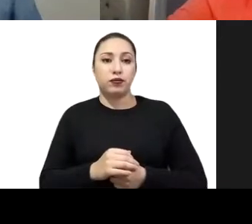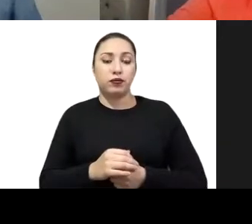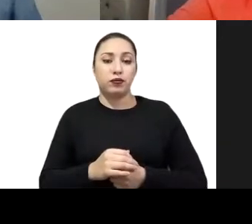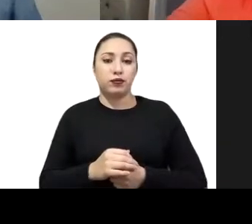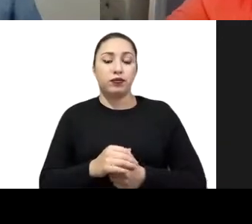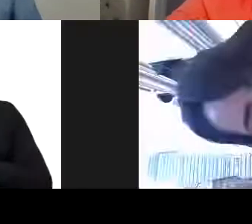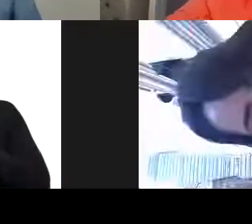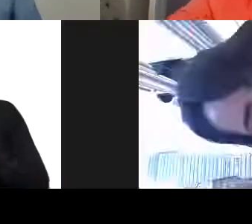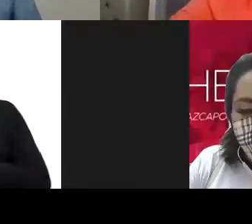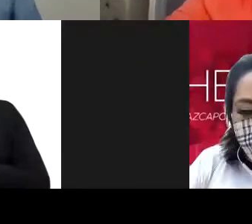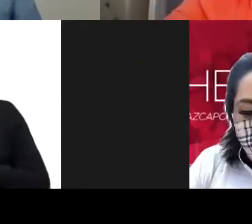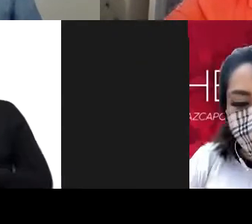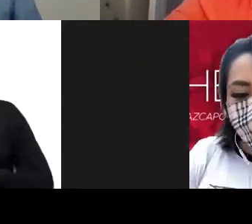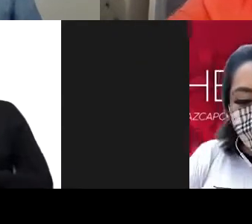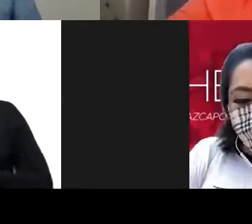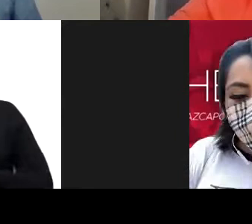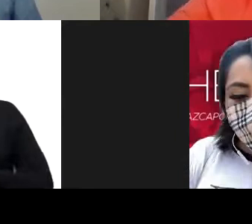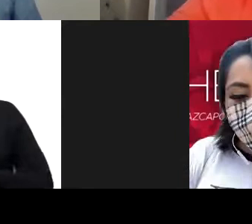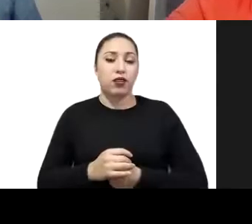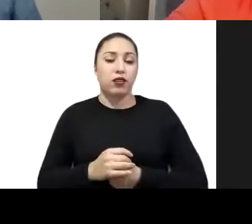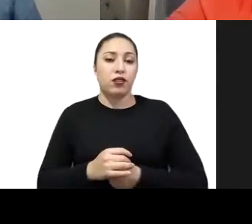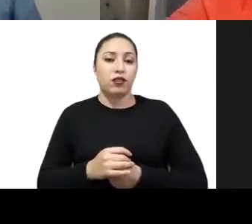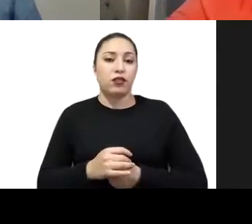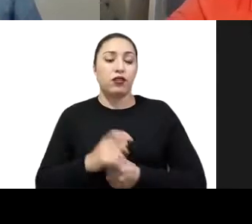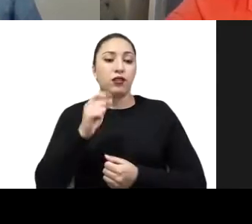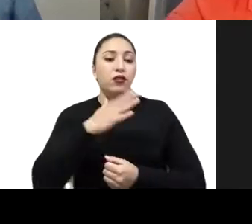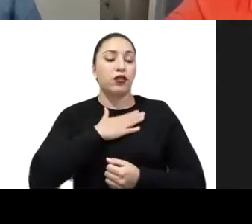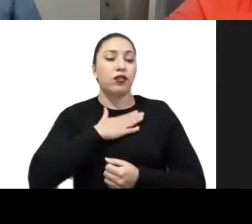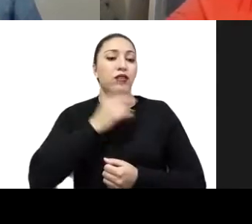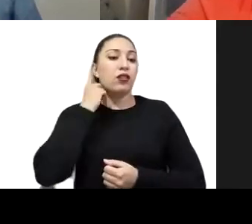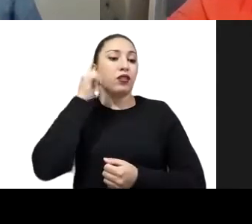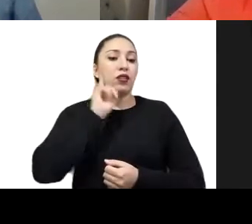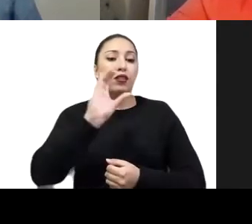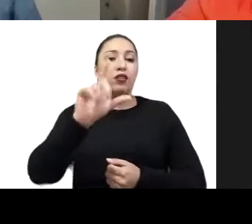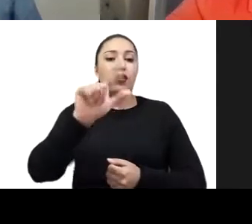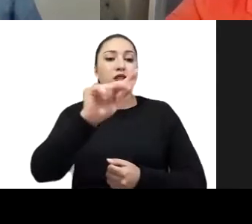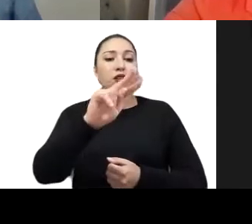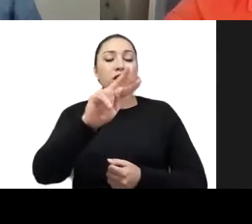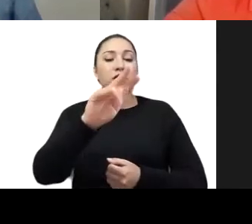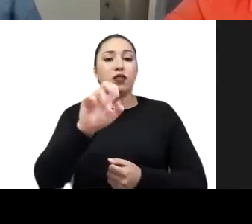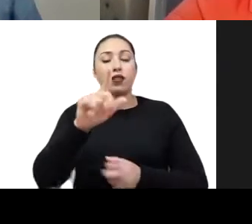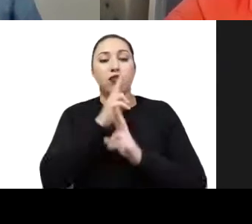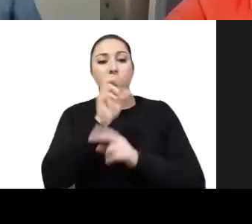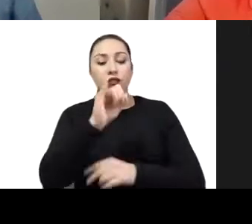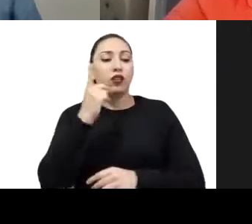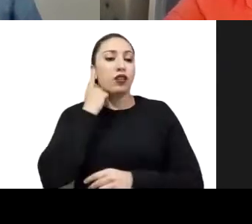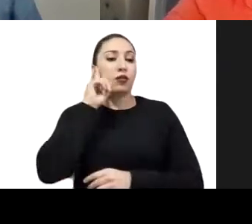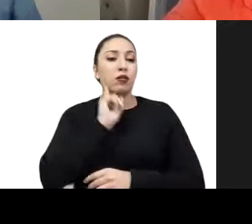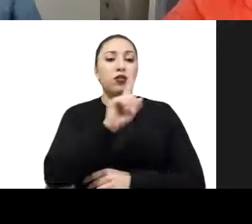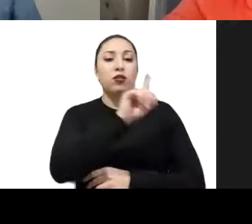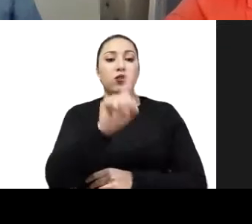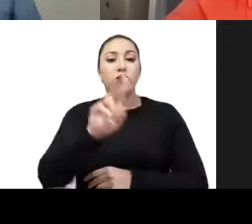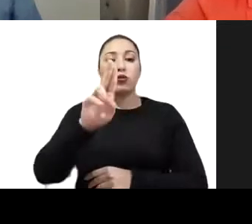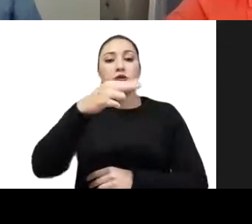Ana Hernández, a favor. Muchas gracias. La de la voz, Lizeth Clavel Sánchez, a favor. Diputada Marisela Zúñiga Cerón.